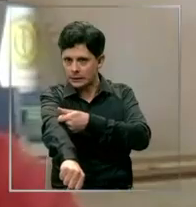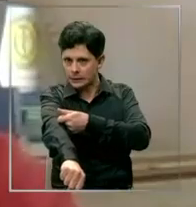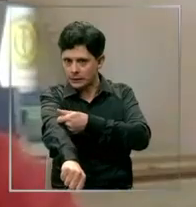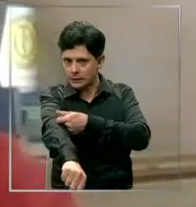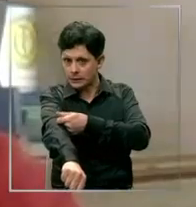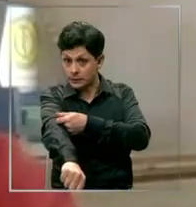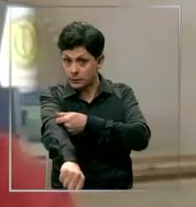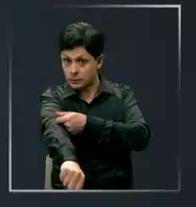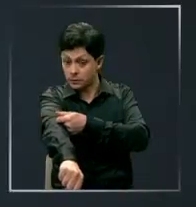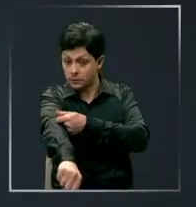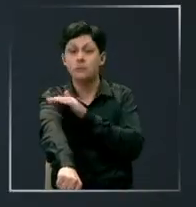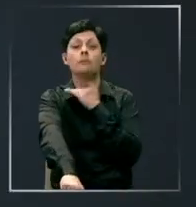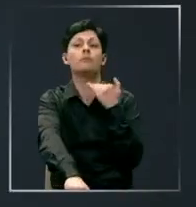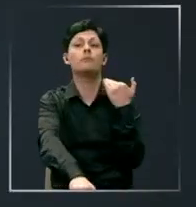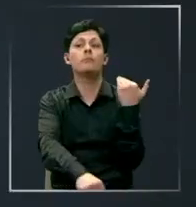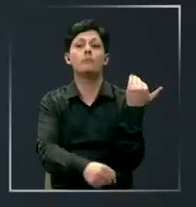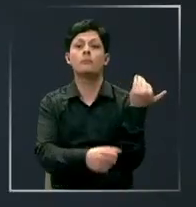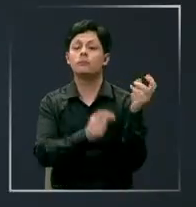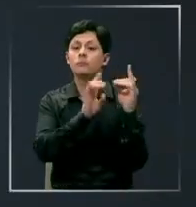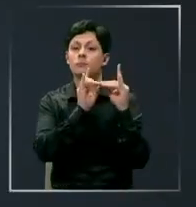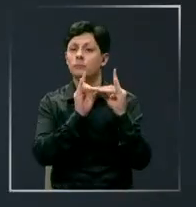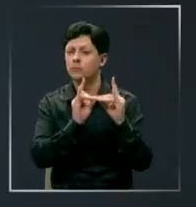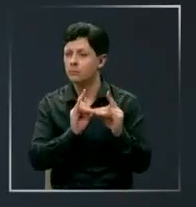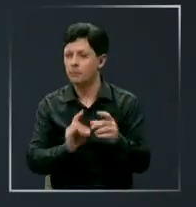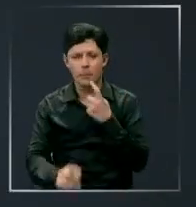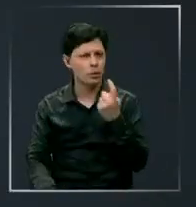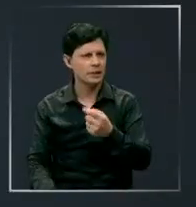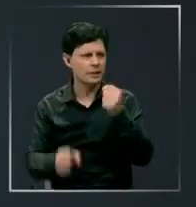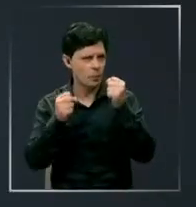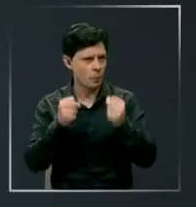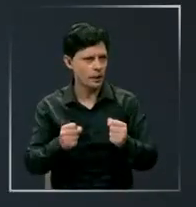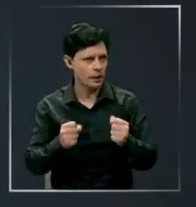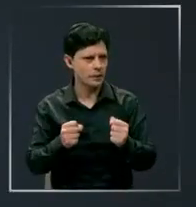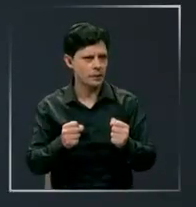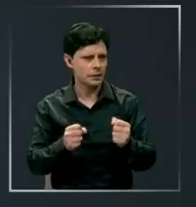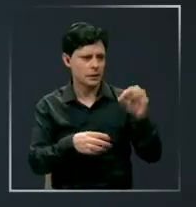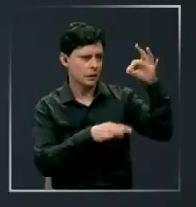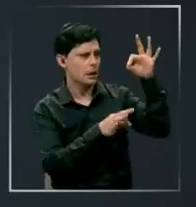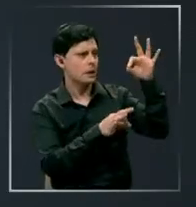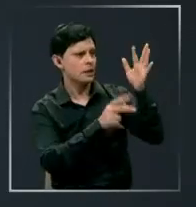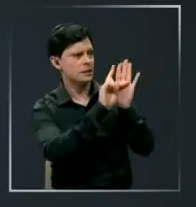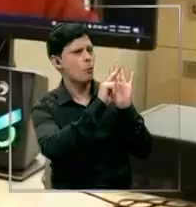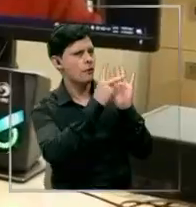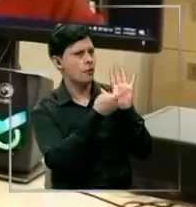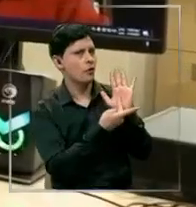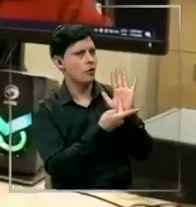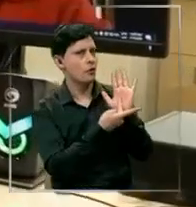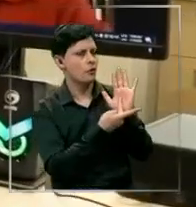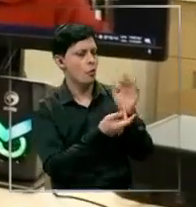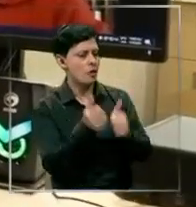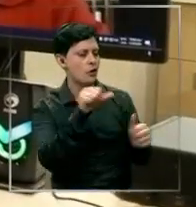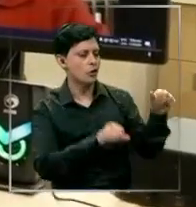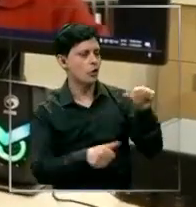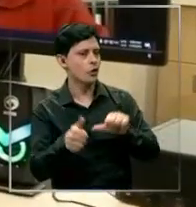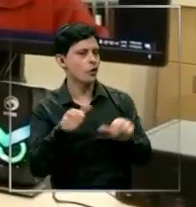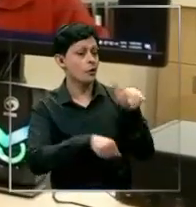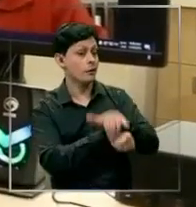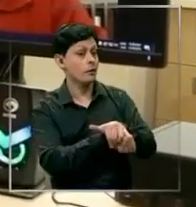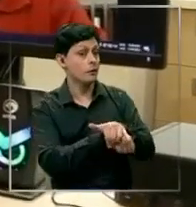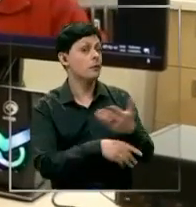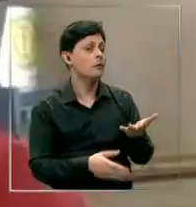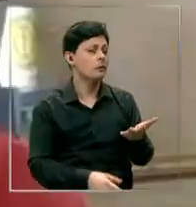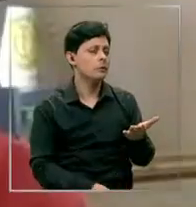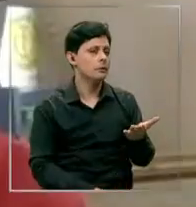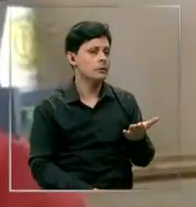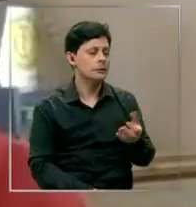para provocarle la muerte. ¿Se puede determinar, por ejemplo, si es que eso hubiese sido modificado o manipulado por un laboratorio? Claro, se trata también, uno de